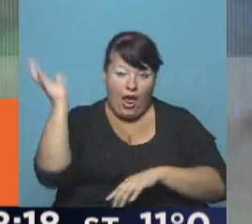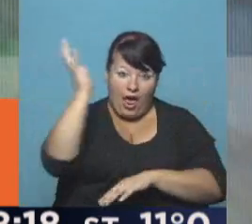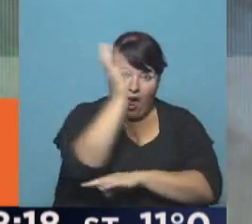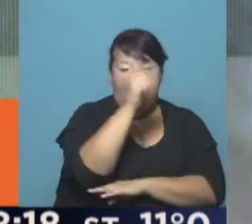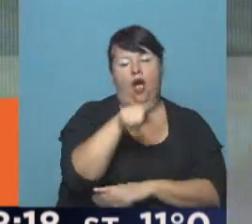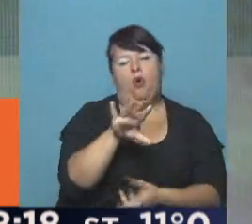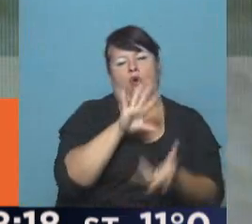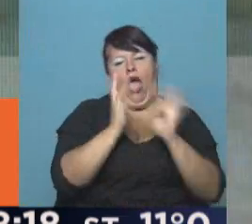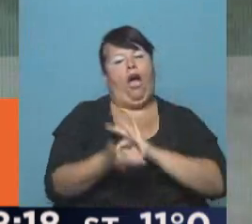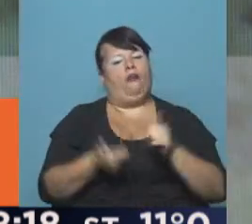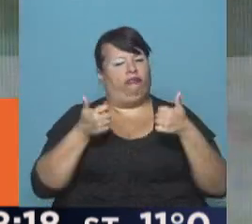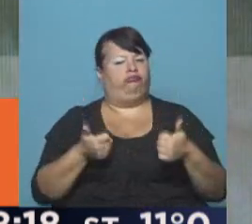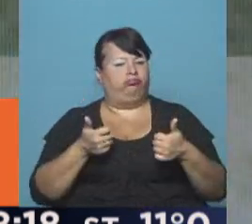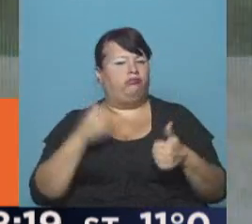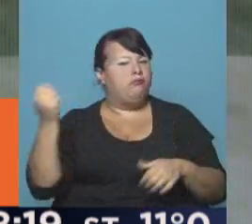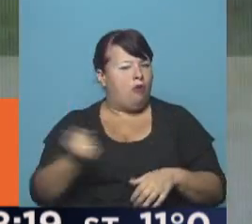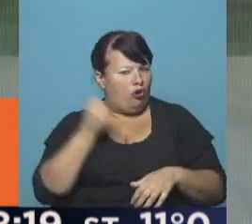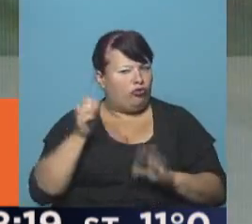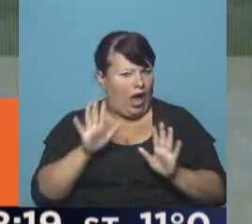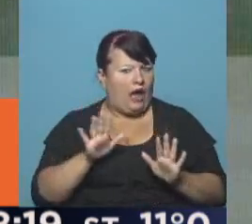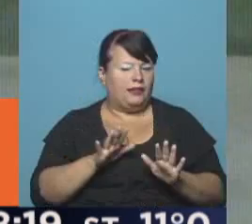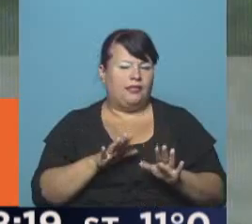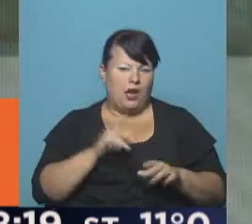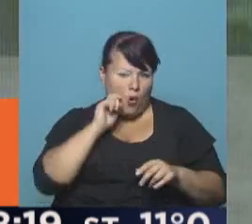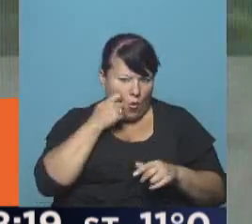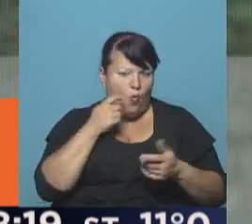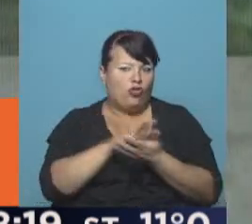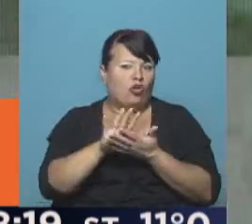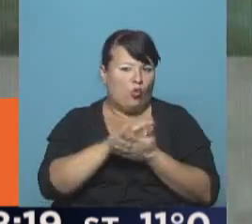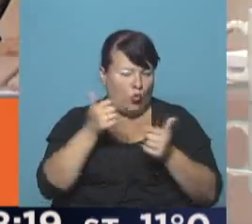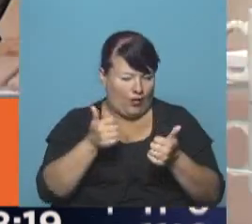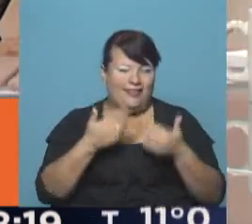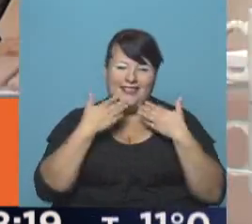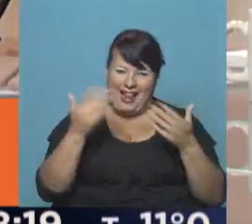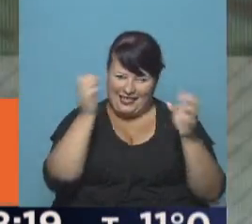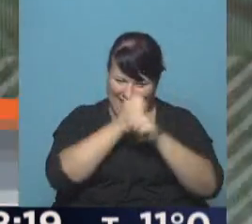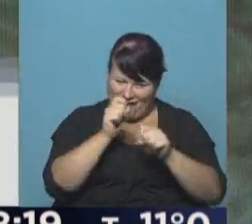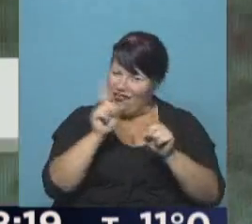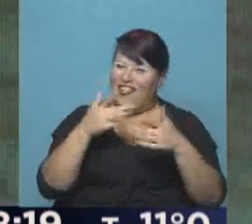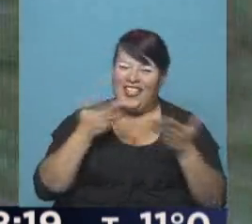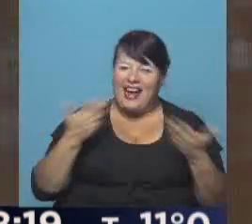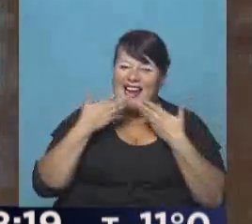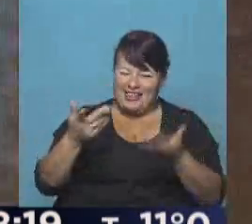de las medidas este muy interesantes y que dan muy buenos resultados no de nada gracias a ustedes